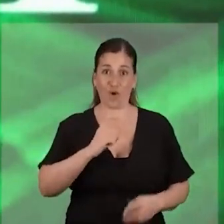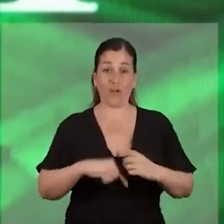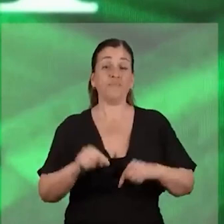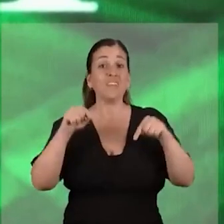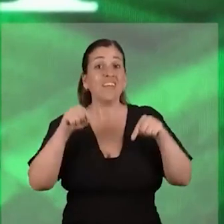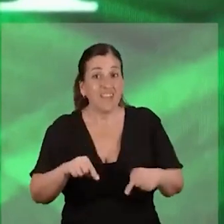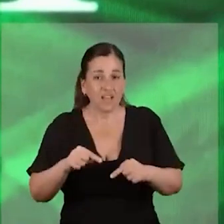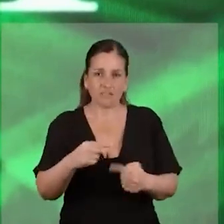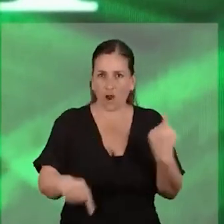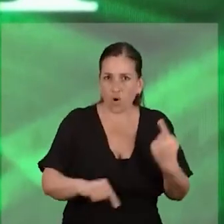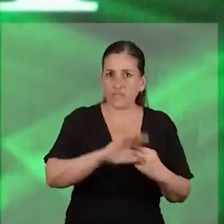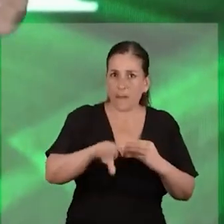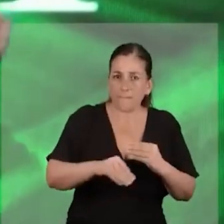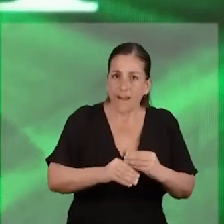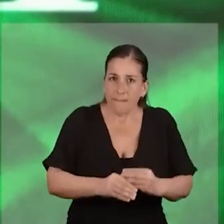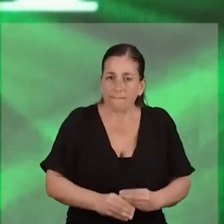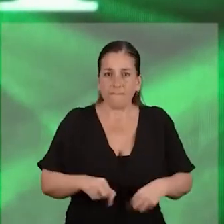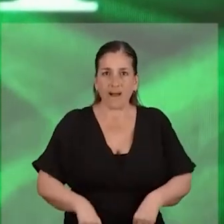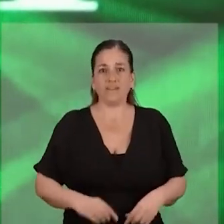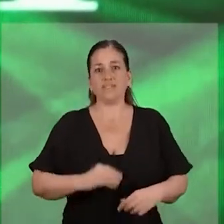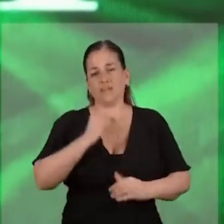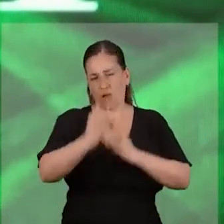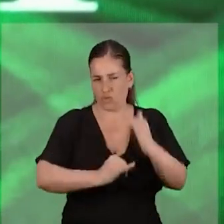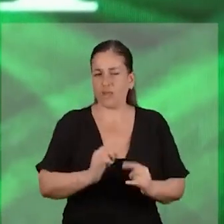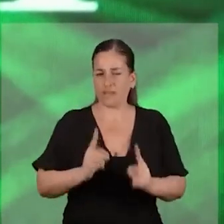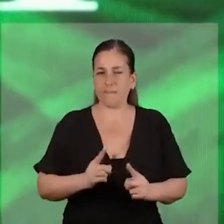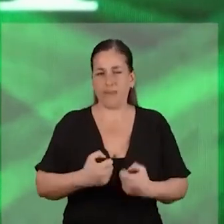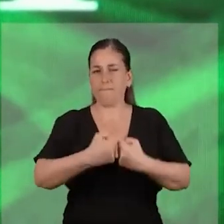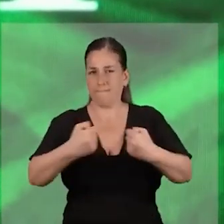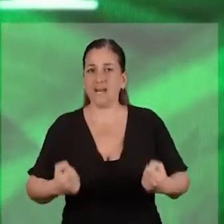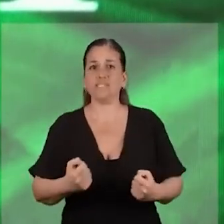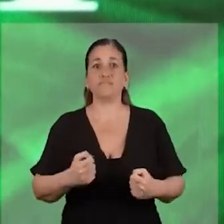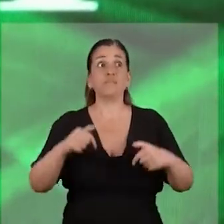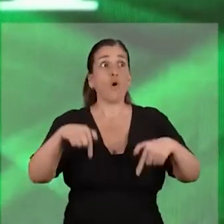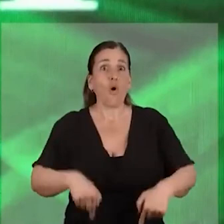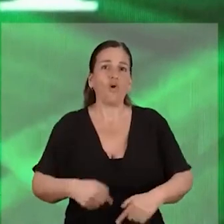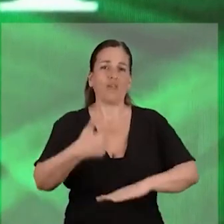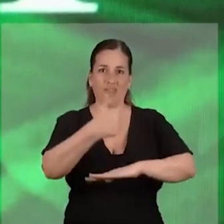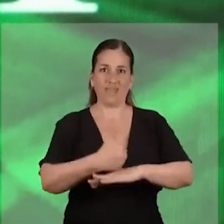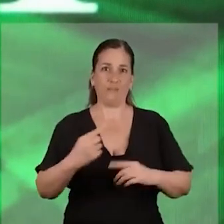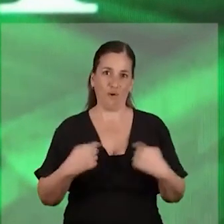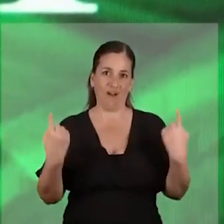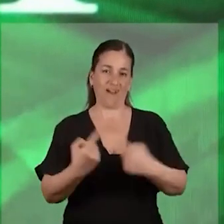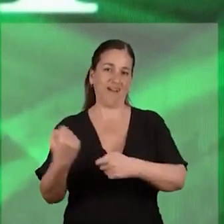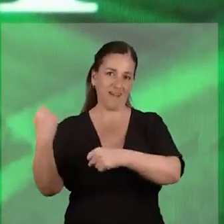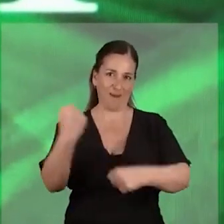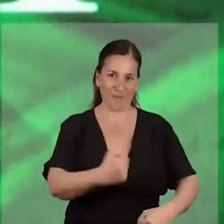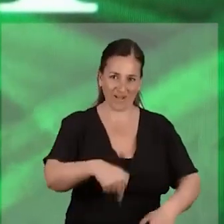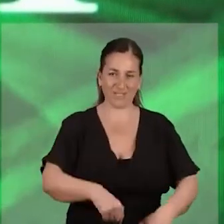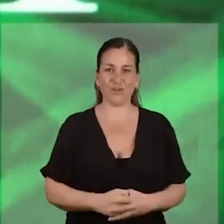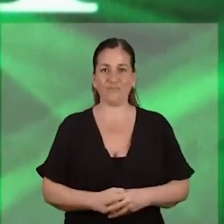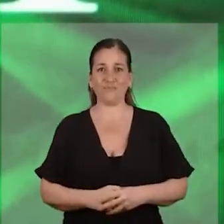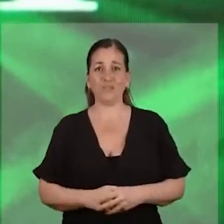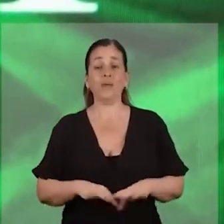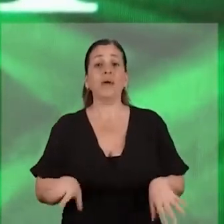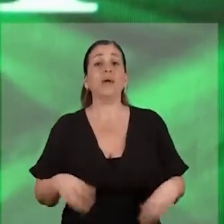Esos hitos, sumados con algunas cosas que voy a comentar después, hacen a que hoy estemos aquí reunidos. Con